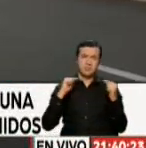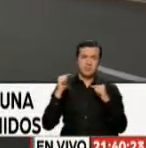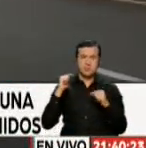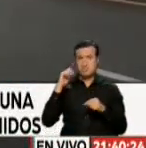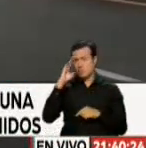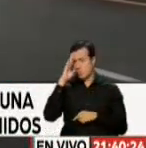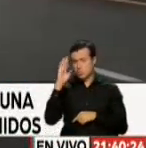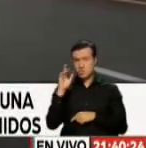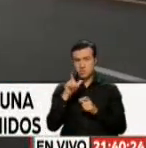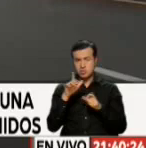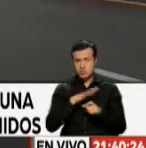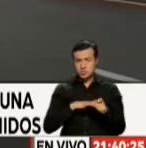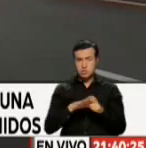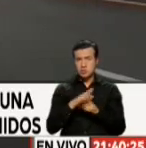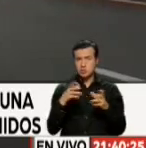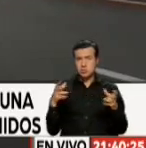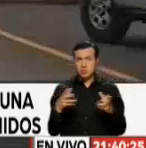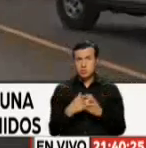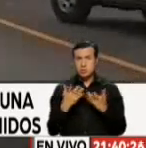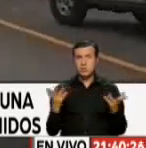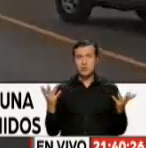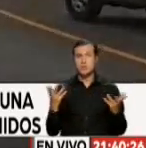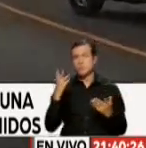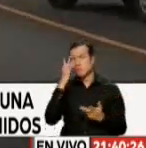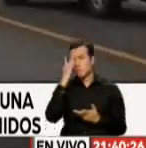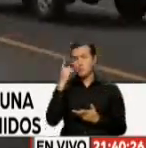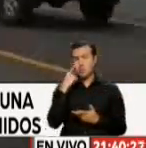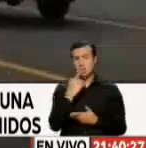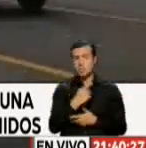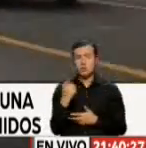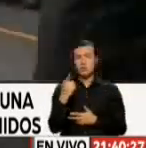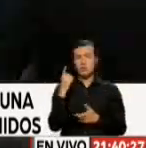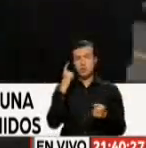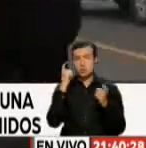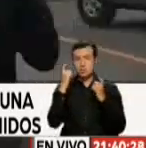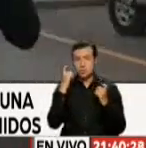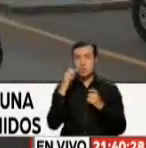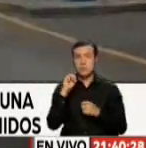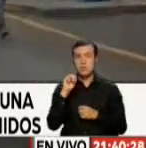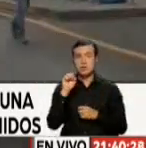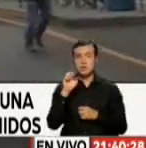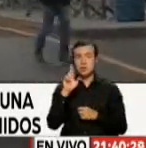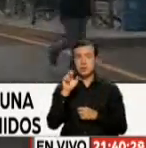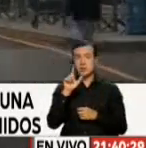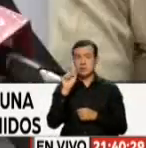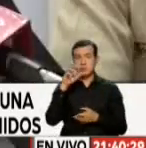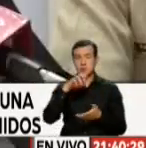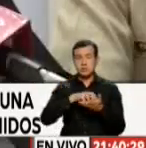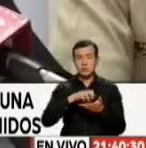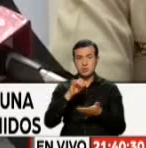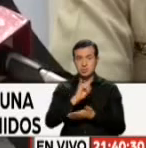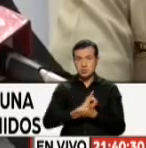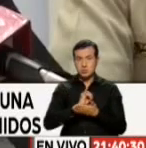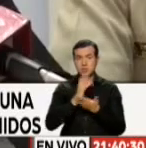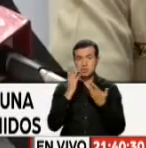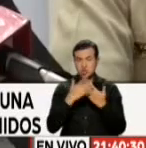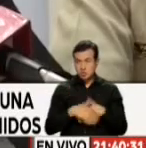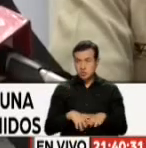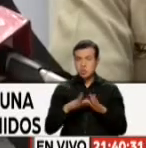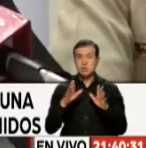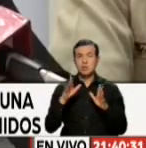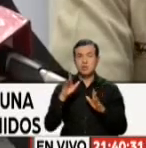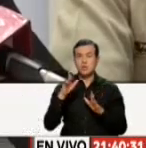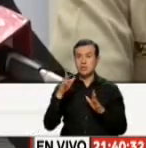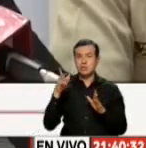fuerza pública y habitantes del sector. El hecho se presentó en el control de Mascarillas en la provincia de Imbabura. Se procede a retener